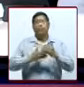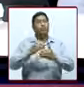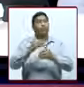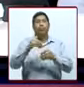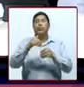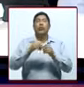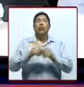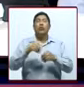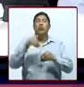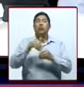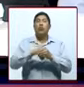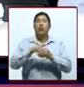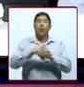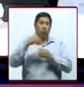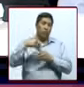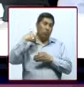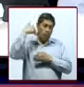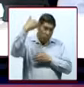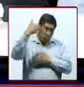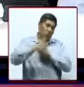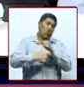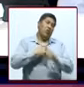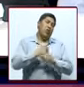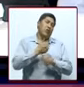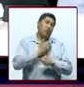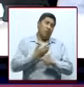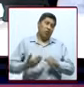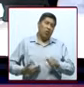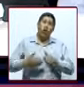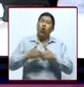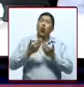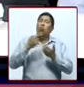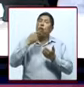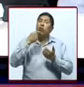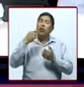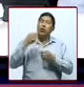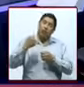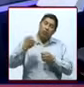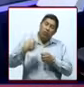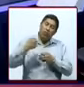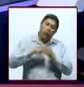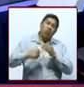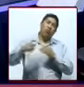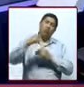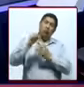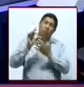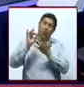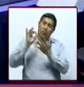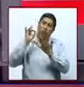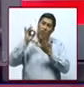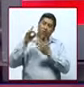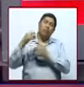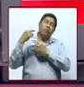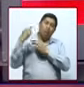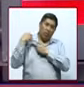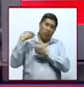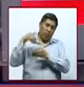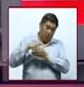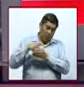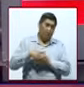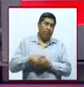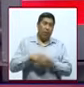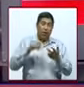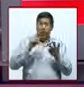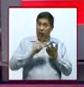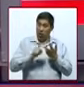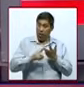las elecciones generales en los términos y plazos por el Tribunal Supremo Electoral. El tercer punto, es una prioridad la realización de